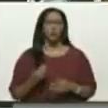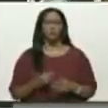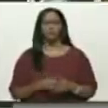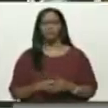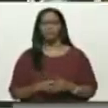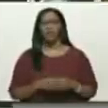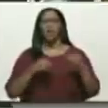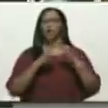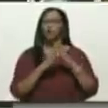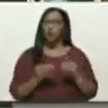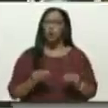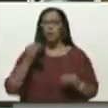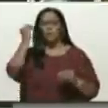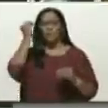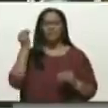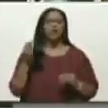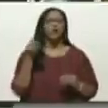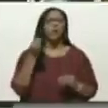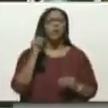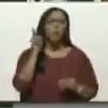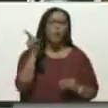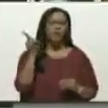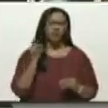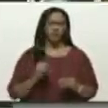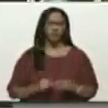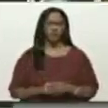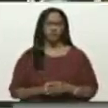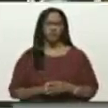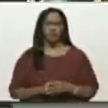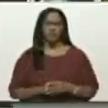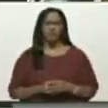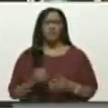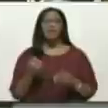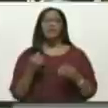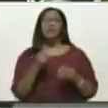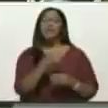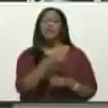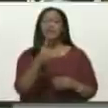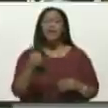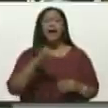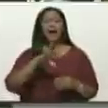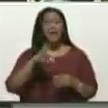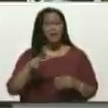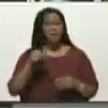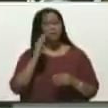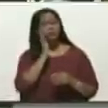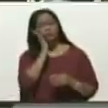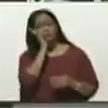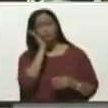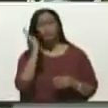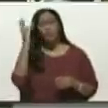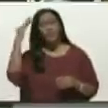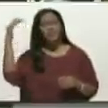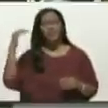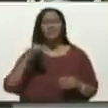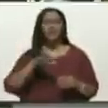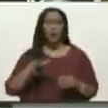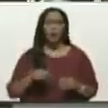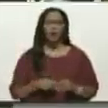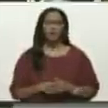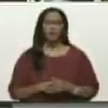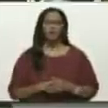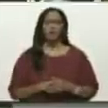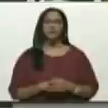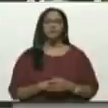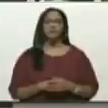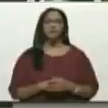Todos piensan como son ellos. Cada ladrón sueña que lo están robando. A esos dichos les meten tres gritos y inmediatamente